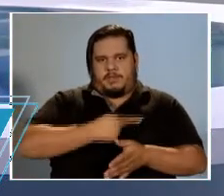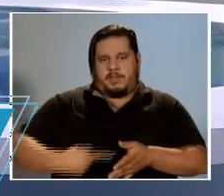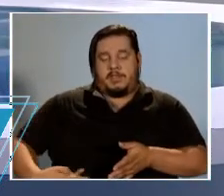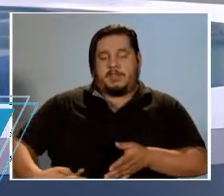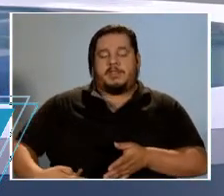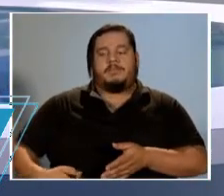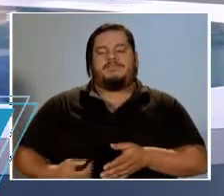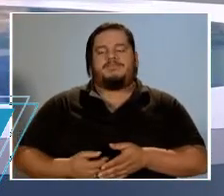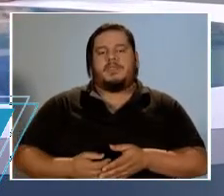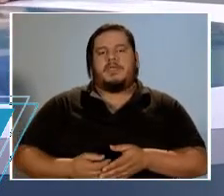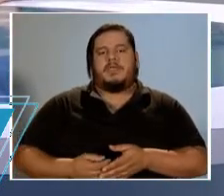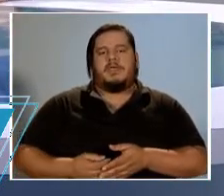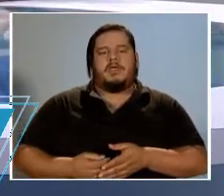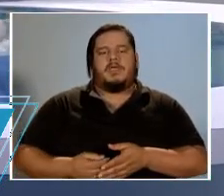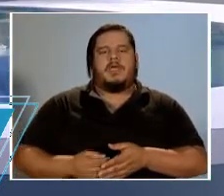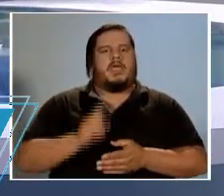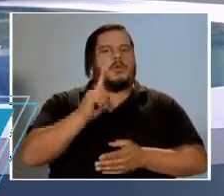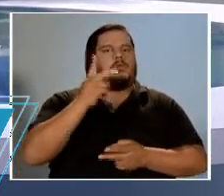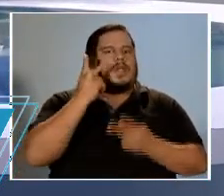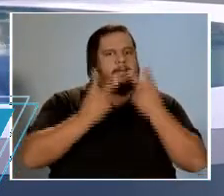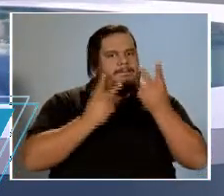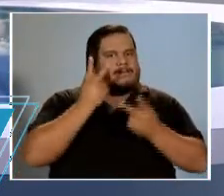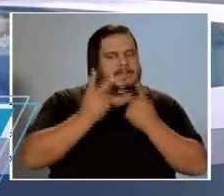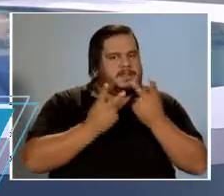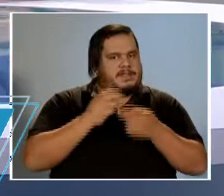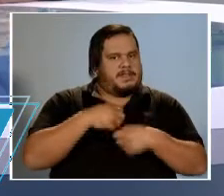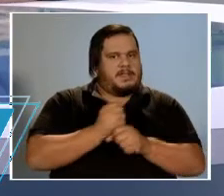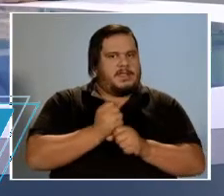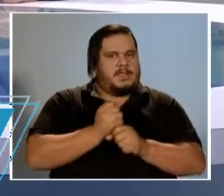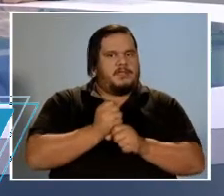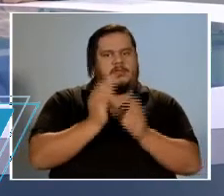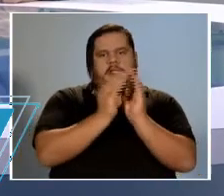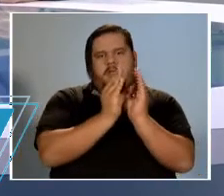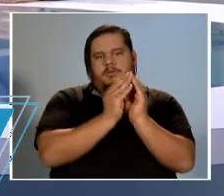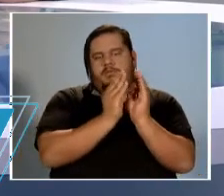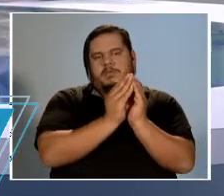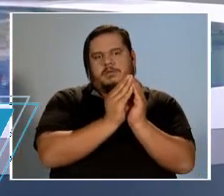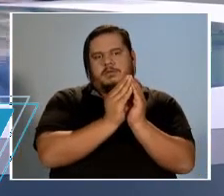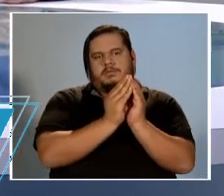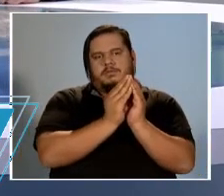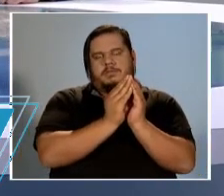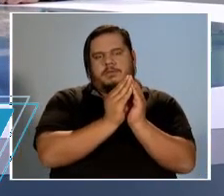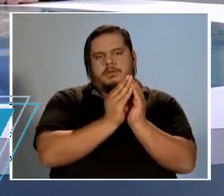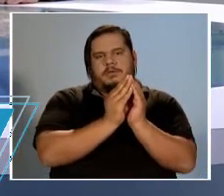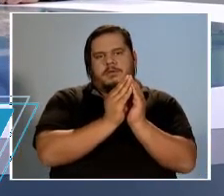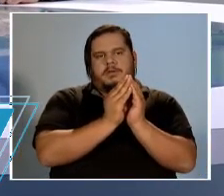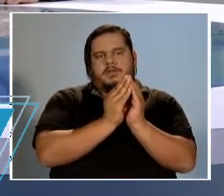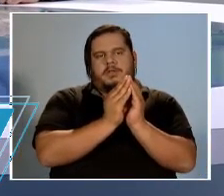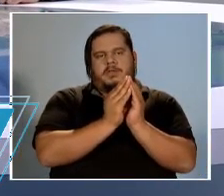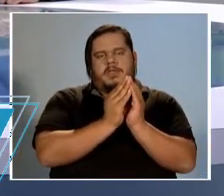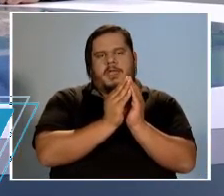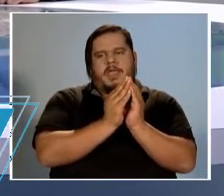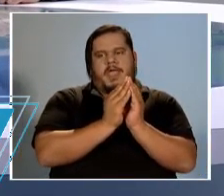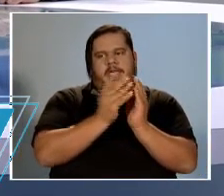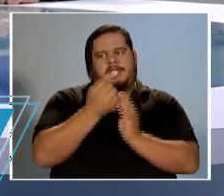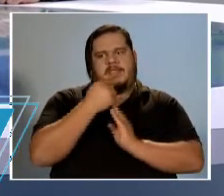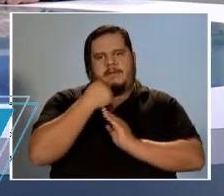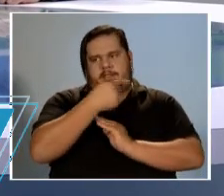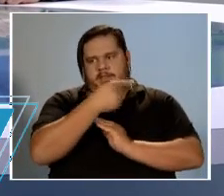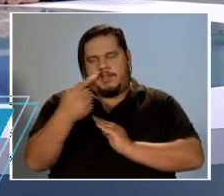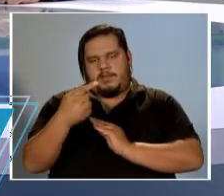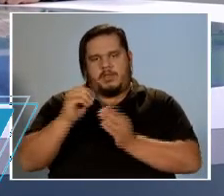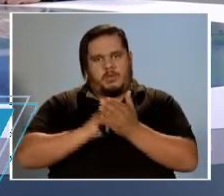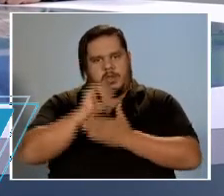presidente, en una visita que hizo a la comisión que estaba dictaminando el